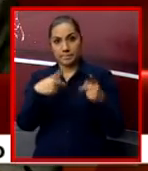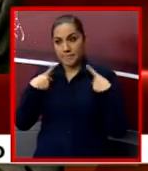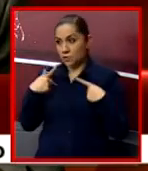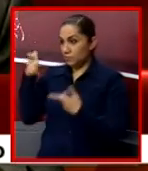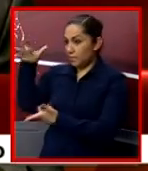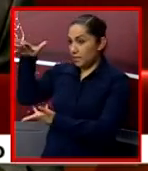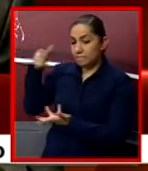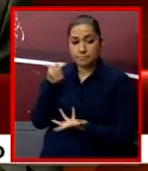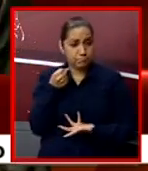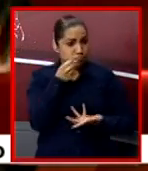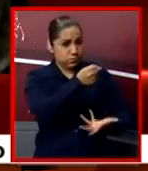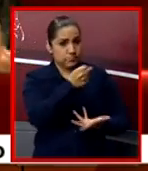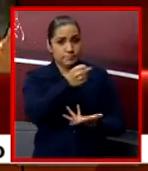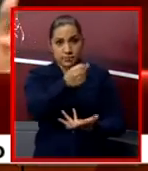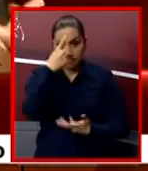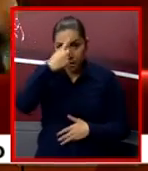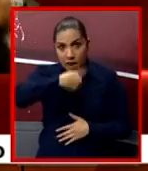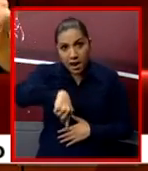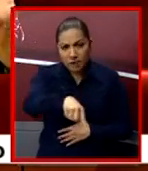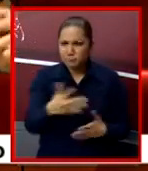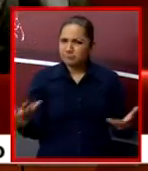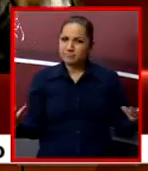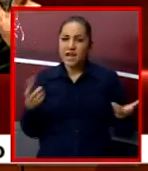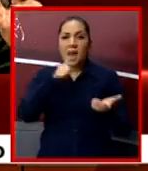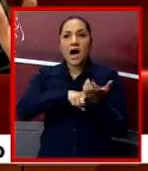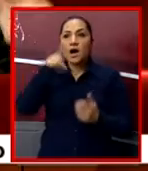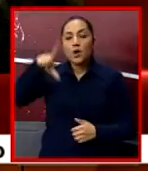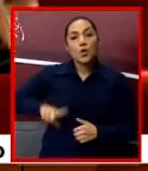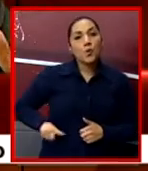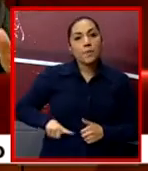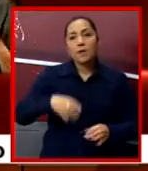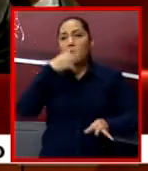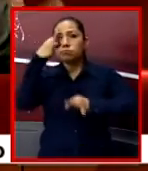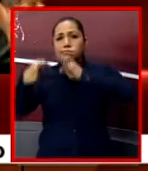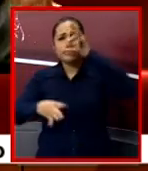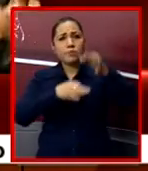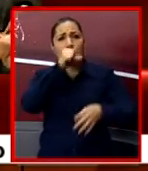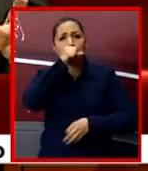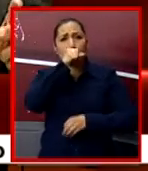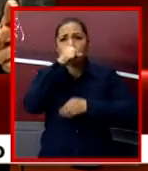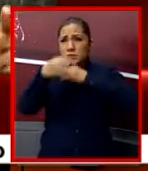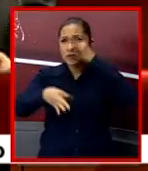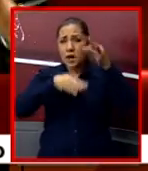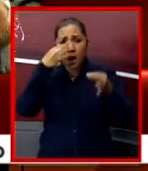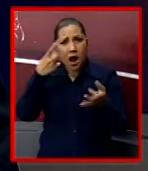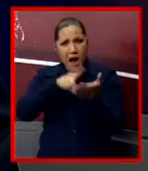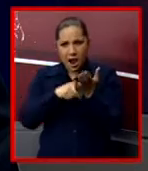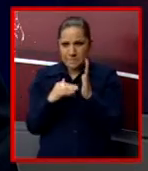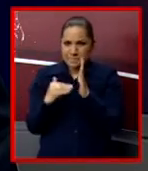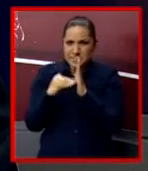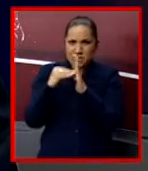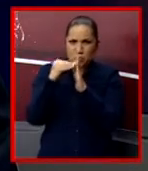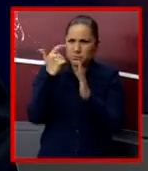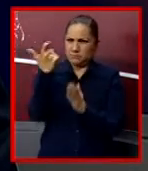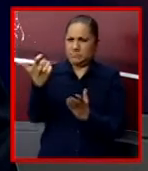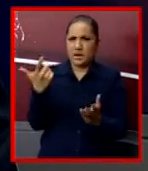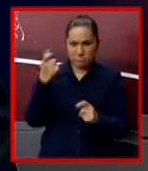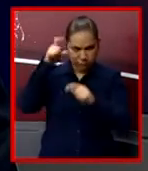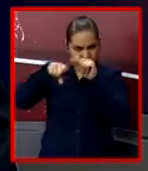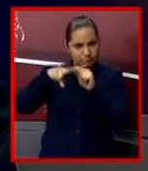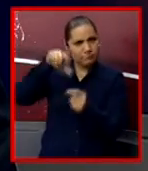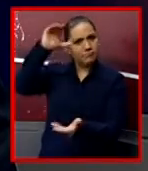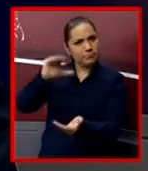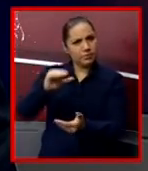Los gastos de publicidad del gobierno son miles de millones de pesos. El grupo parlamentario